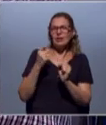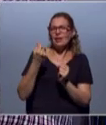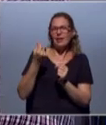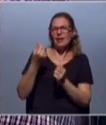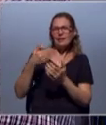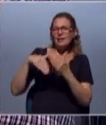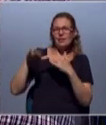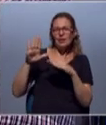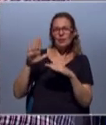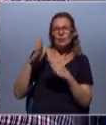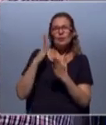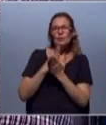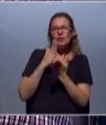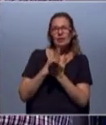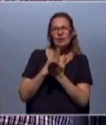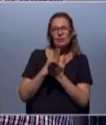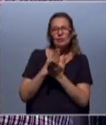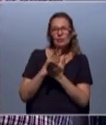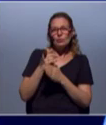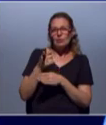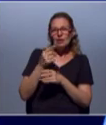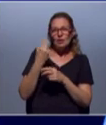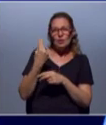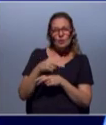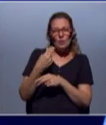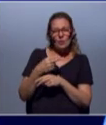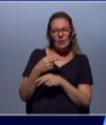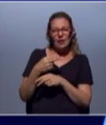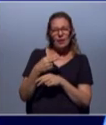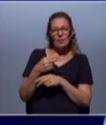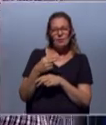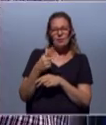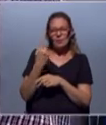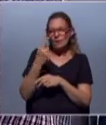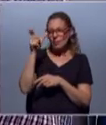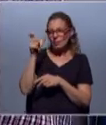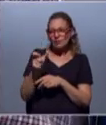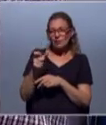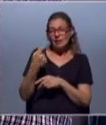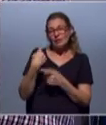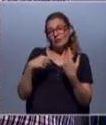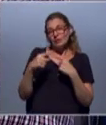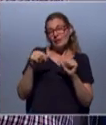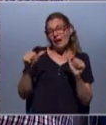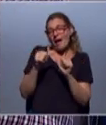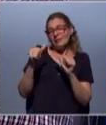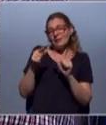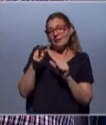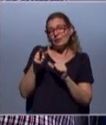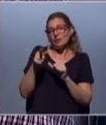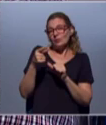porque es un derecho que usted nunca va a tener un cliente de derecho constitucional y entonces entonces eso hace que